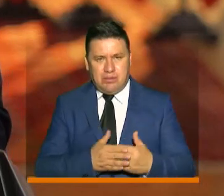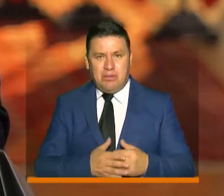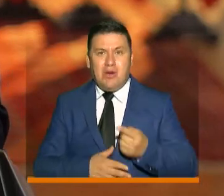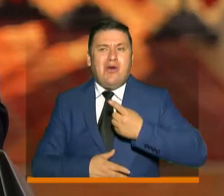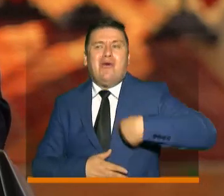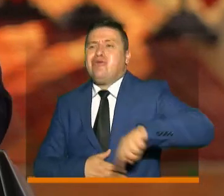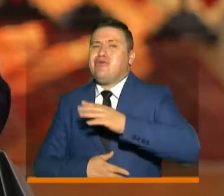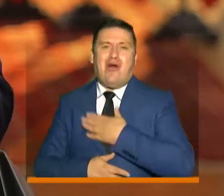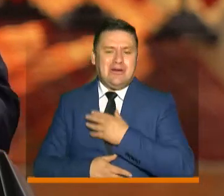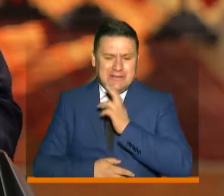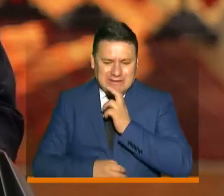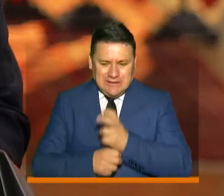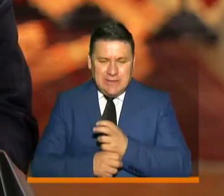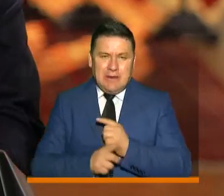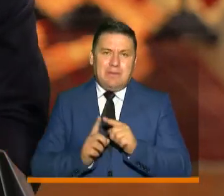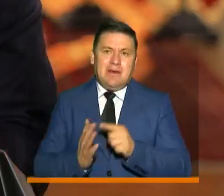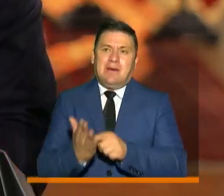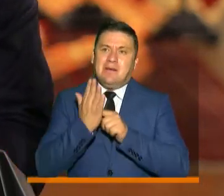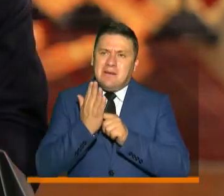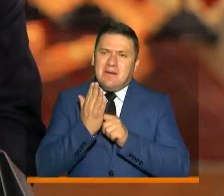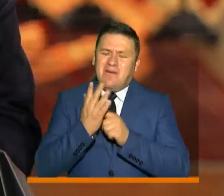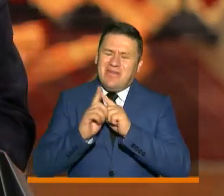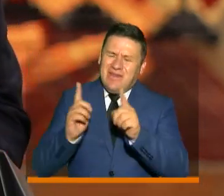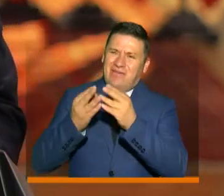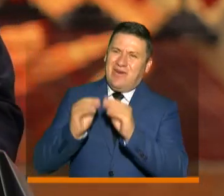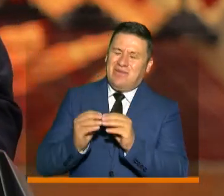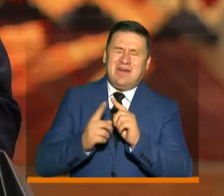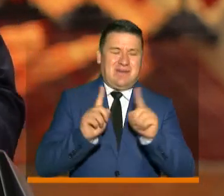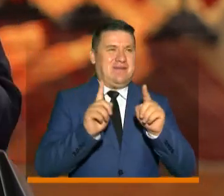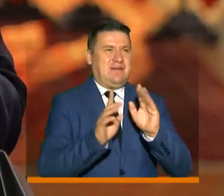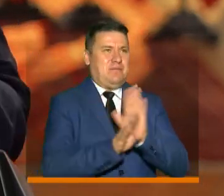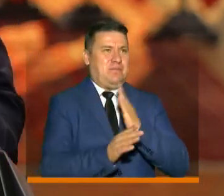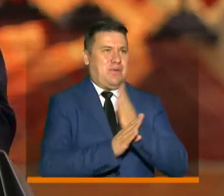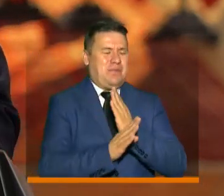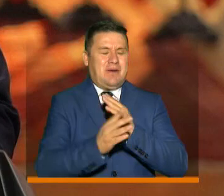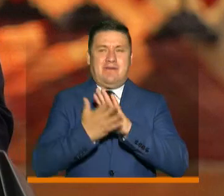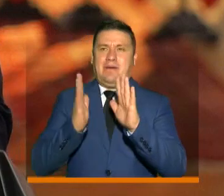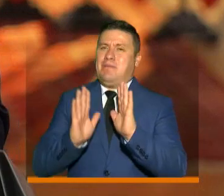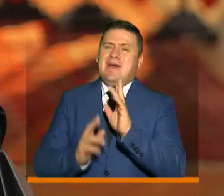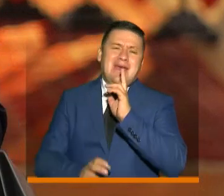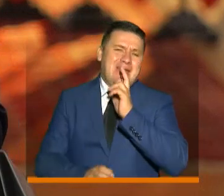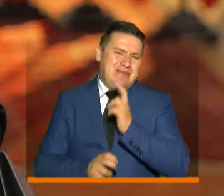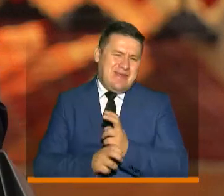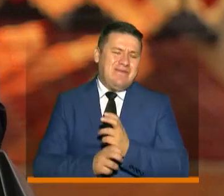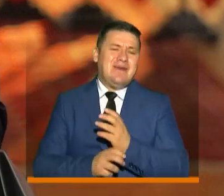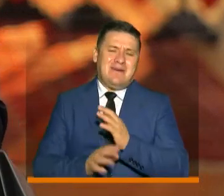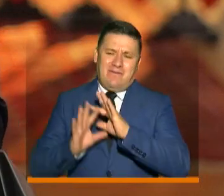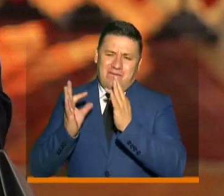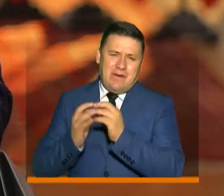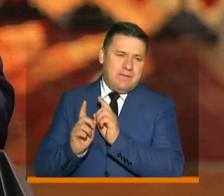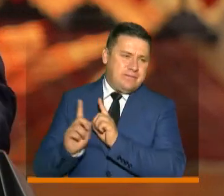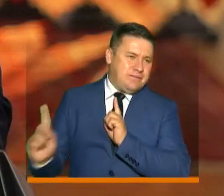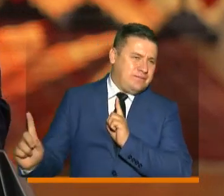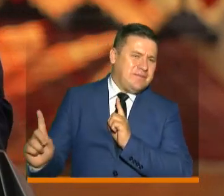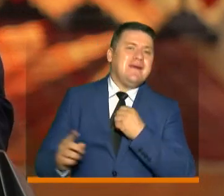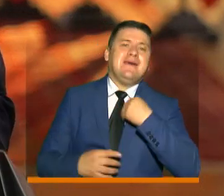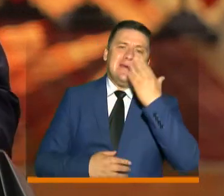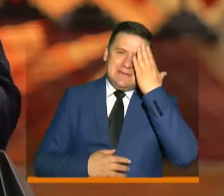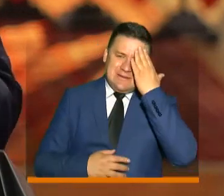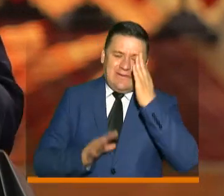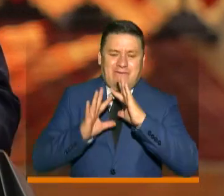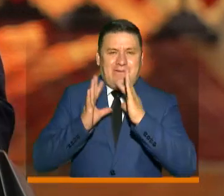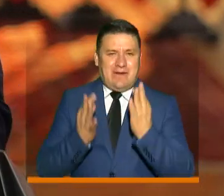teniendo aunque se nos presente de distintas maneras es difícil estar lejos de nuestra familia incluso